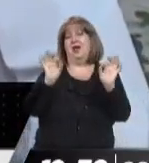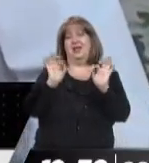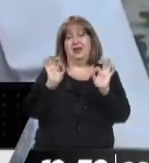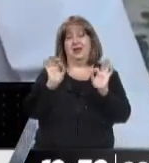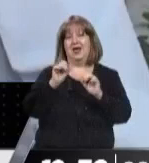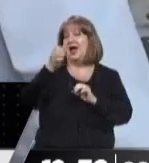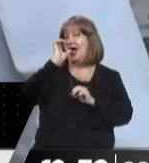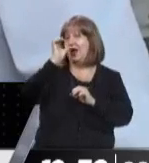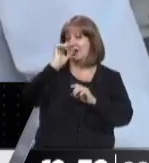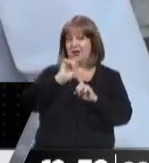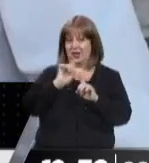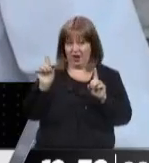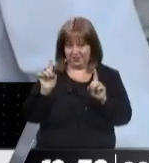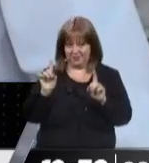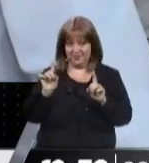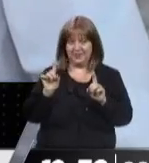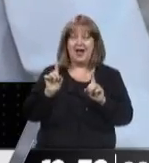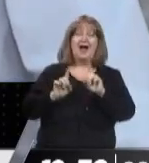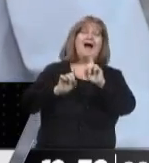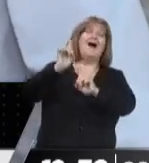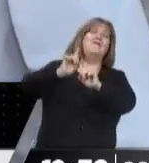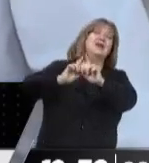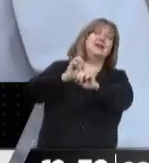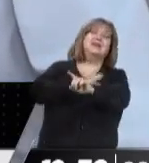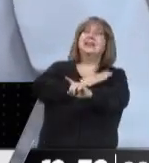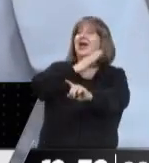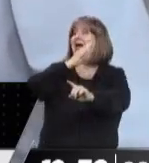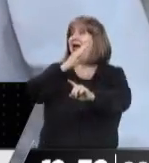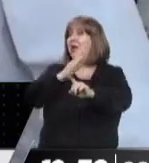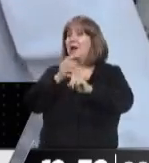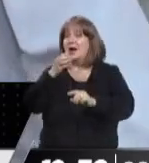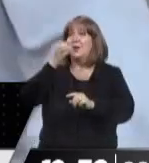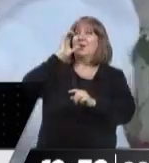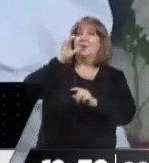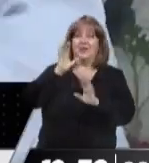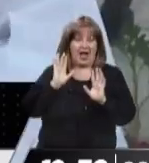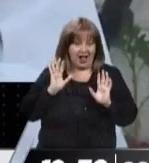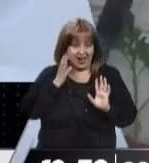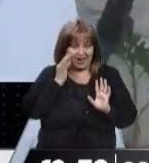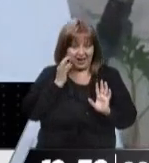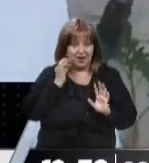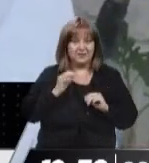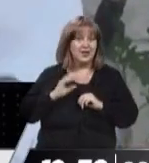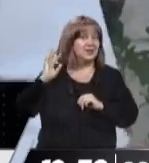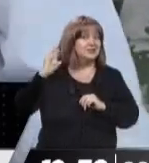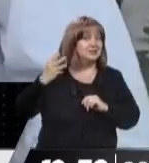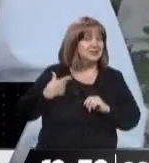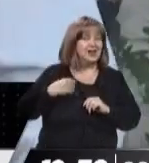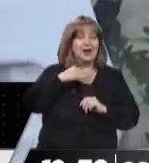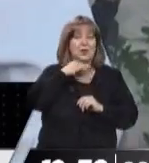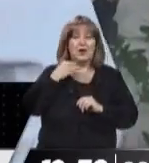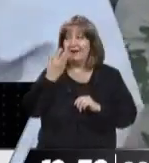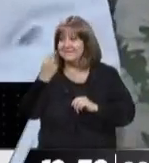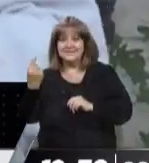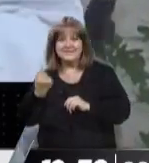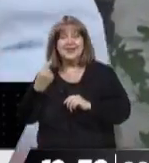gusta. Ahí está. Bueno, Julián, hay muchos puntos. Me convida, que hay que ver. Así. No, Gisela también está escuchando porque, claro, nos gusta un